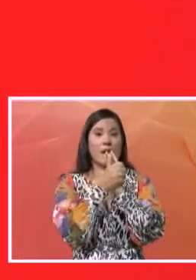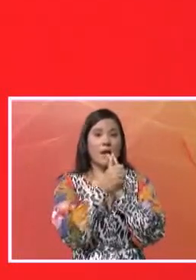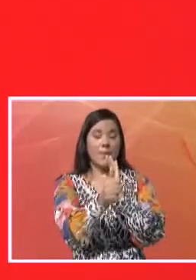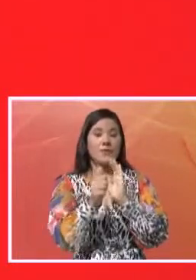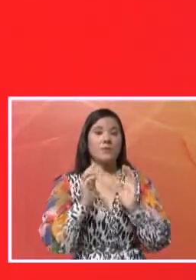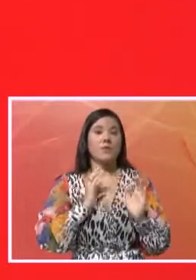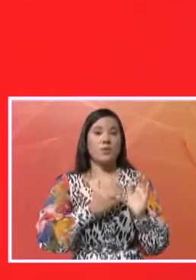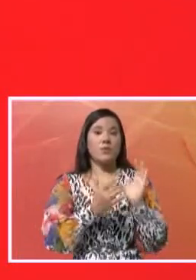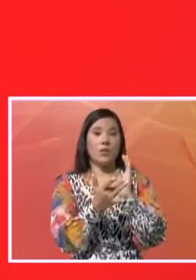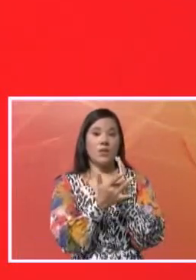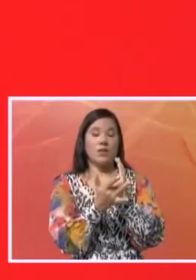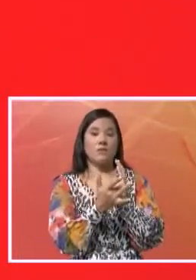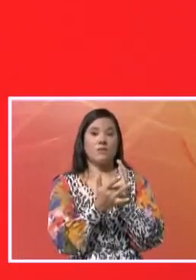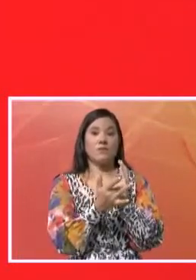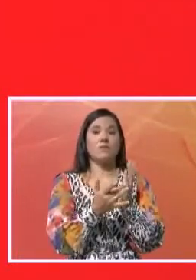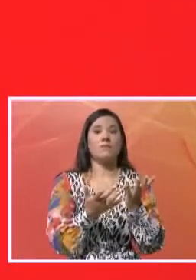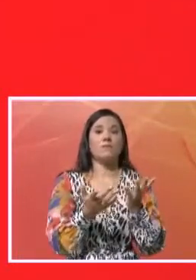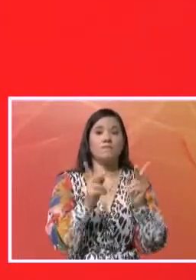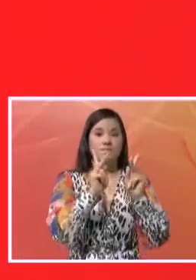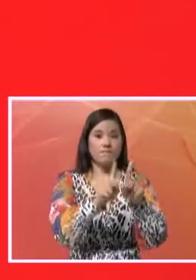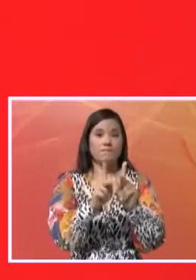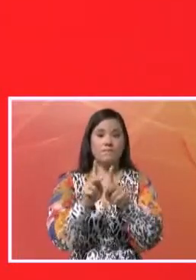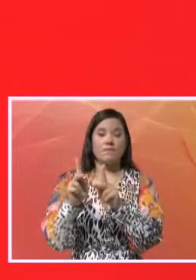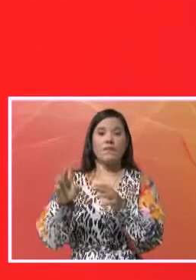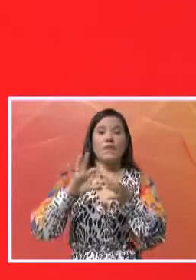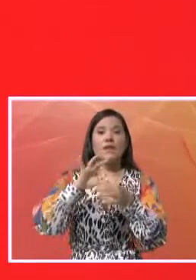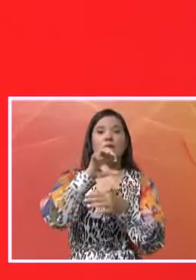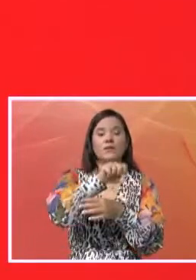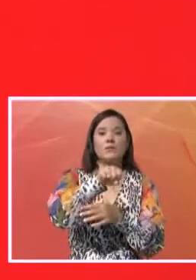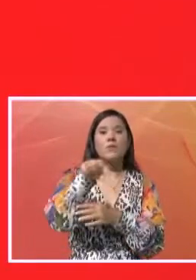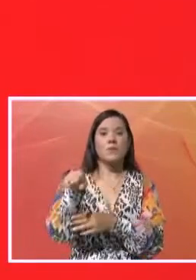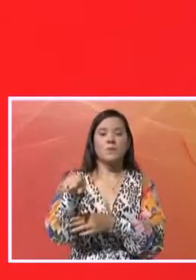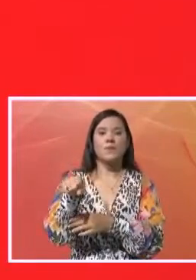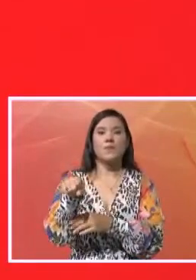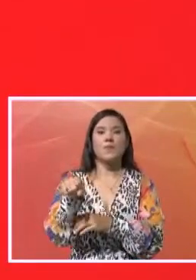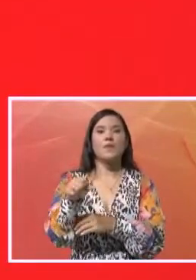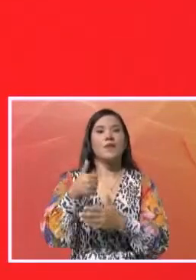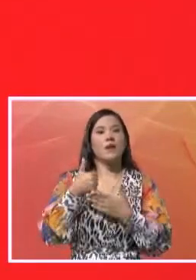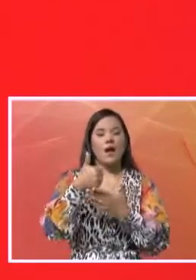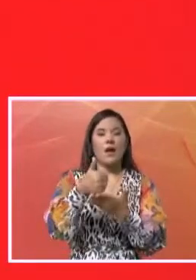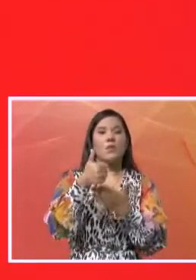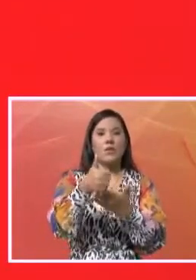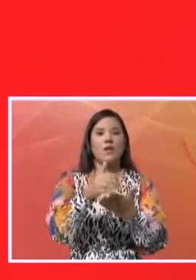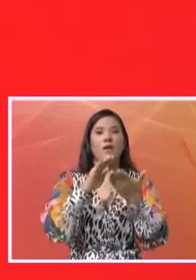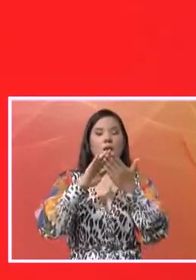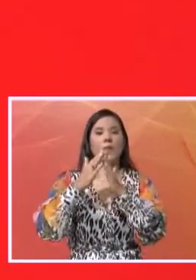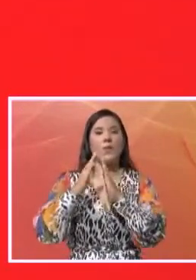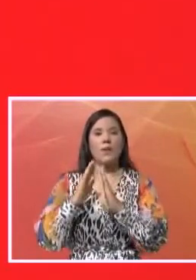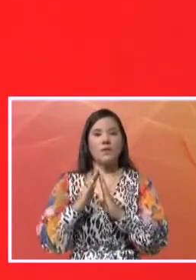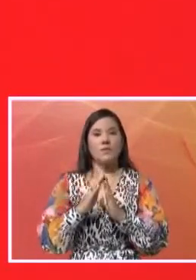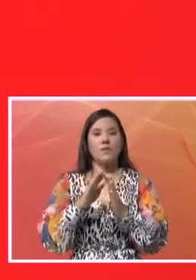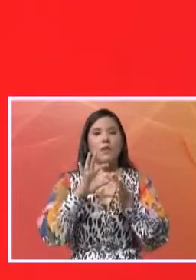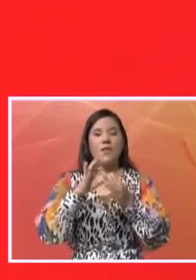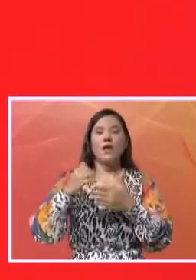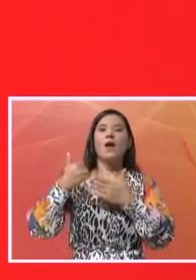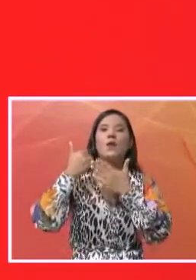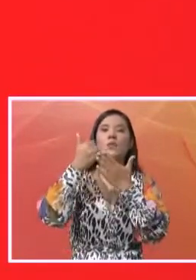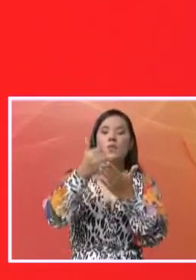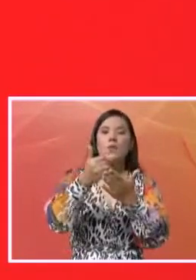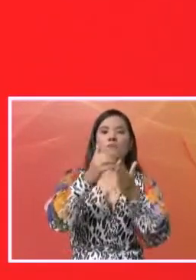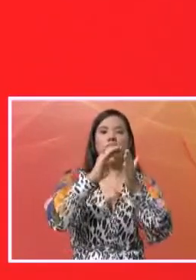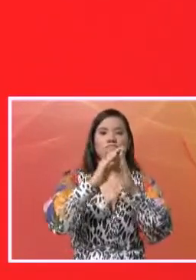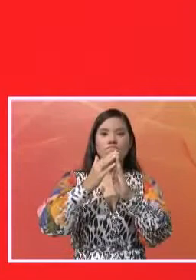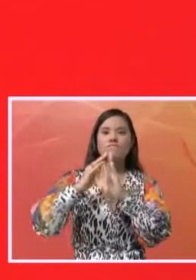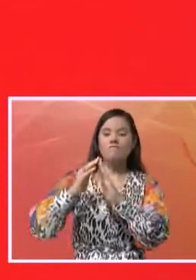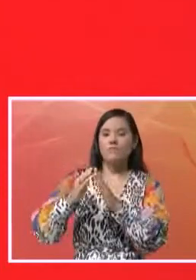nuestros técnicos en materia de seguridad social de igual forma también ayudar a la población dominicana a ayudar a capacitar la en